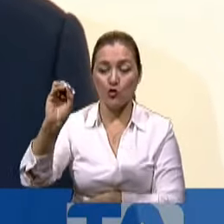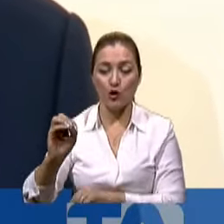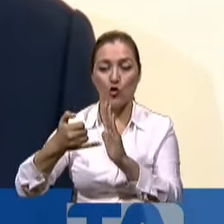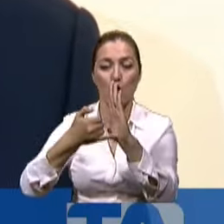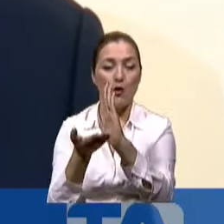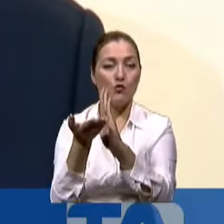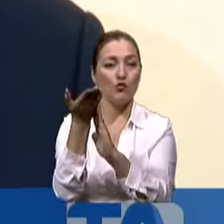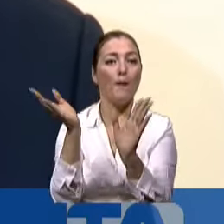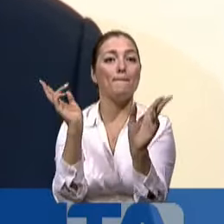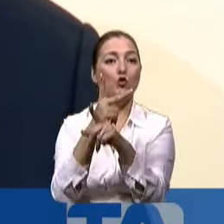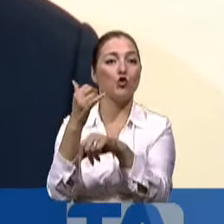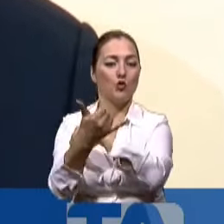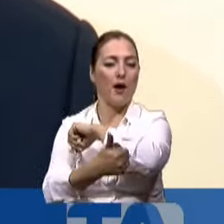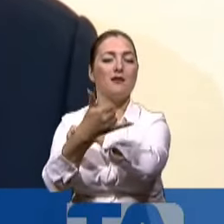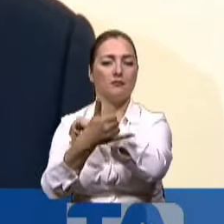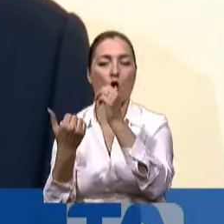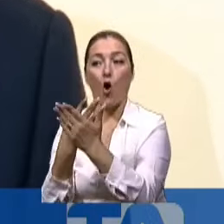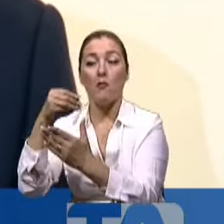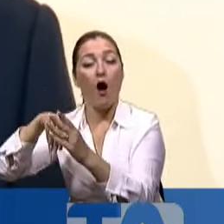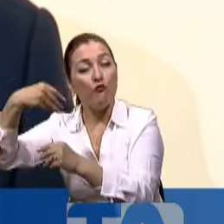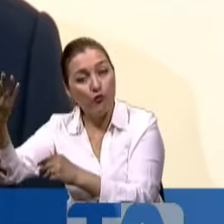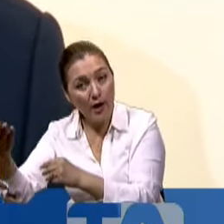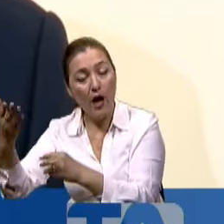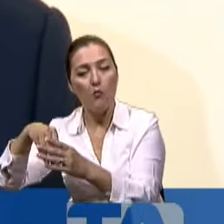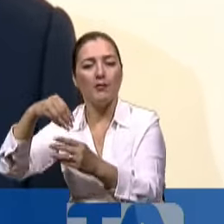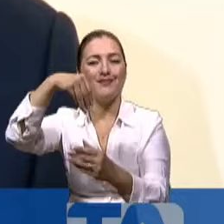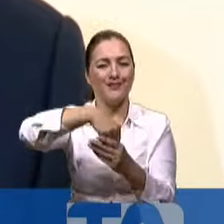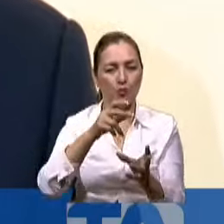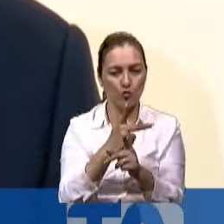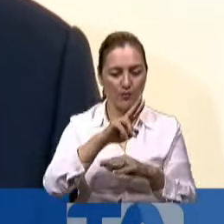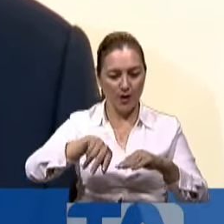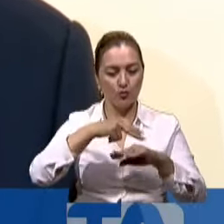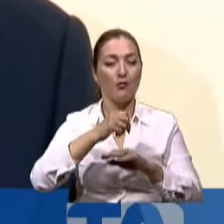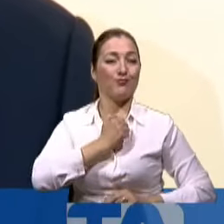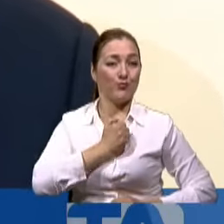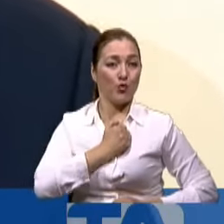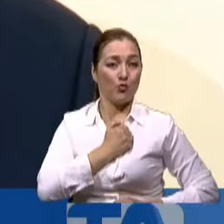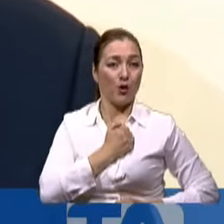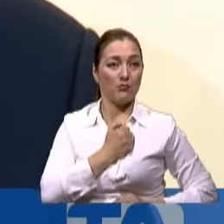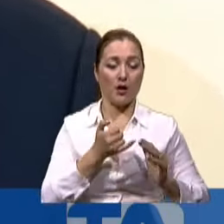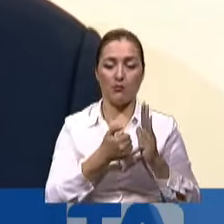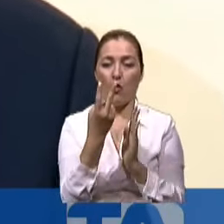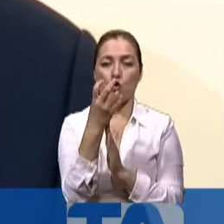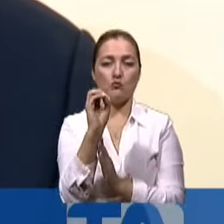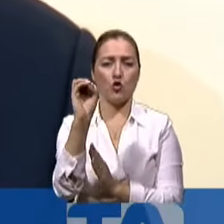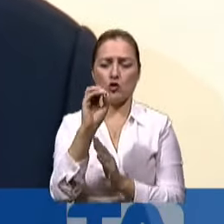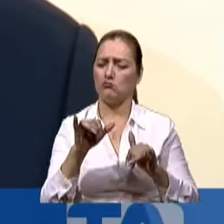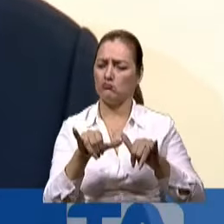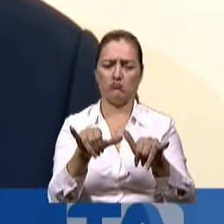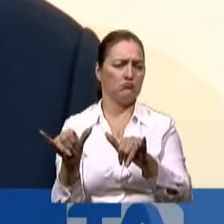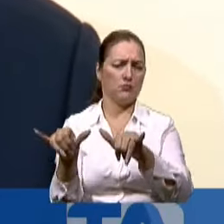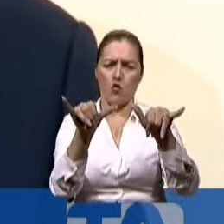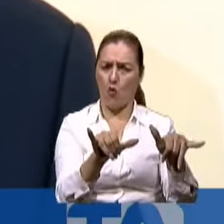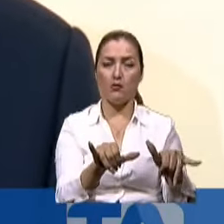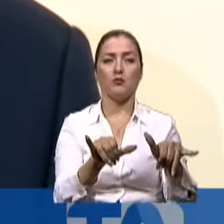IVA para los productos importados. Para el producto nacional, para los productos locales, que se mantenga el 12% del IVA y